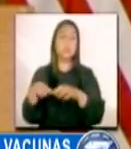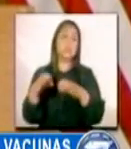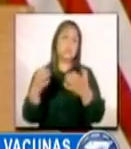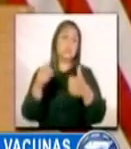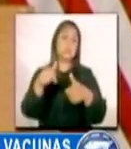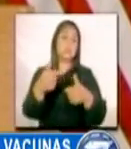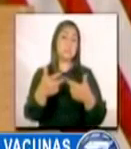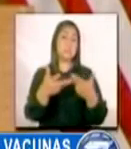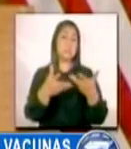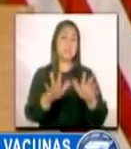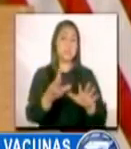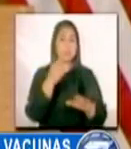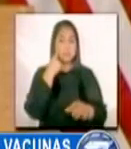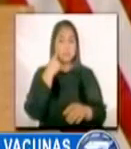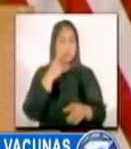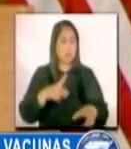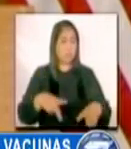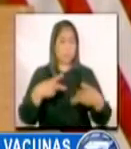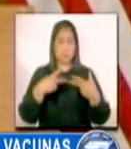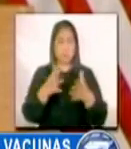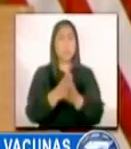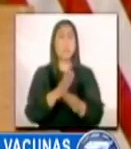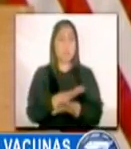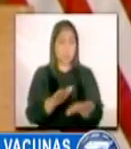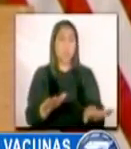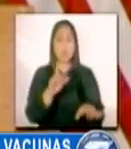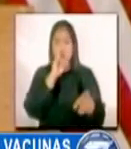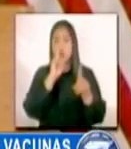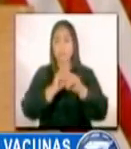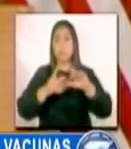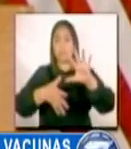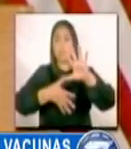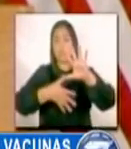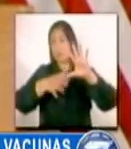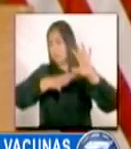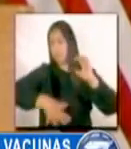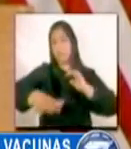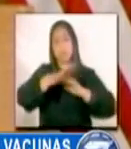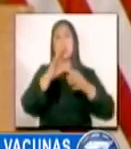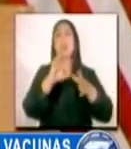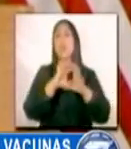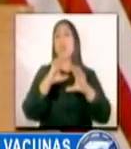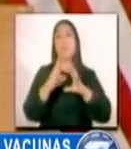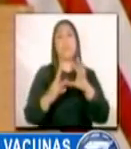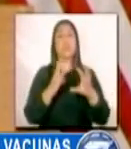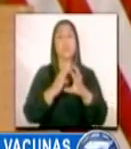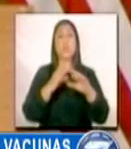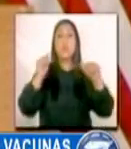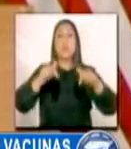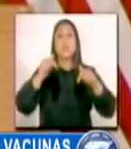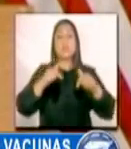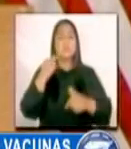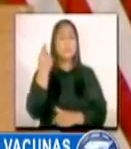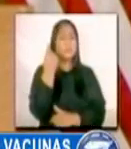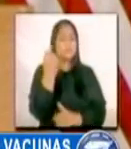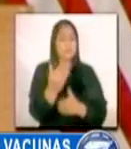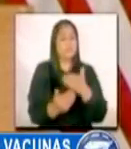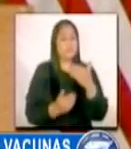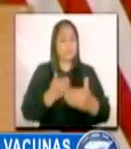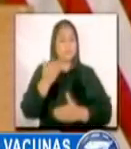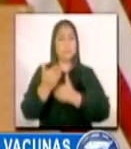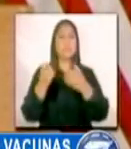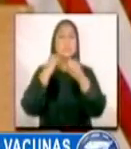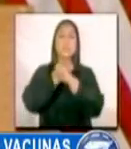llevándose muchas vidas en los Estados Unidos, el continente americano y el mundo entero. Y este es un paso más en nuestra